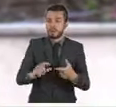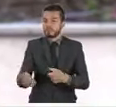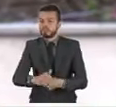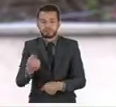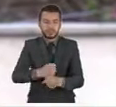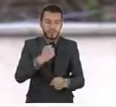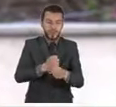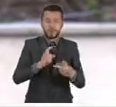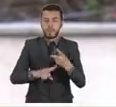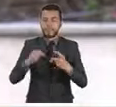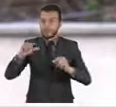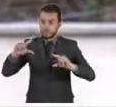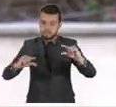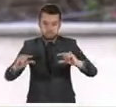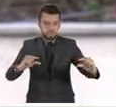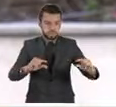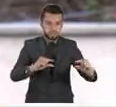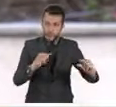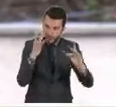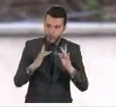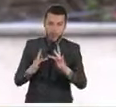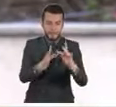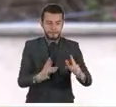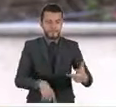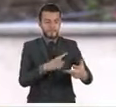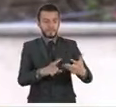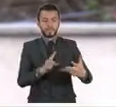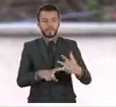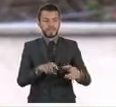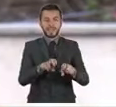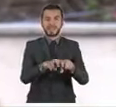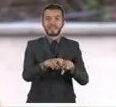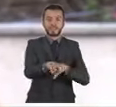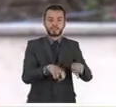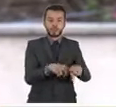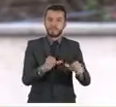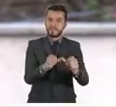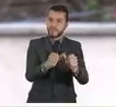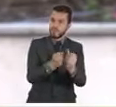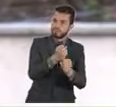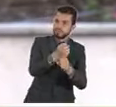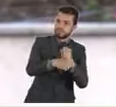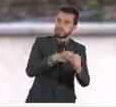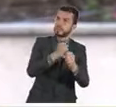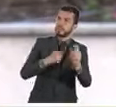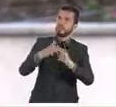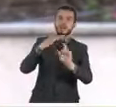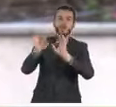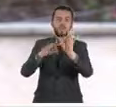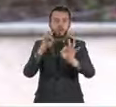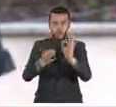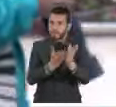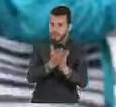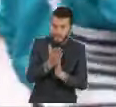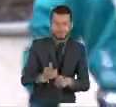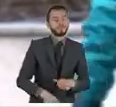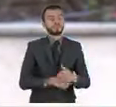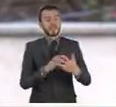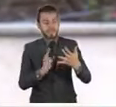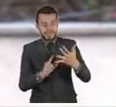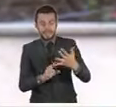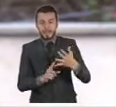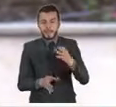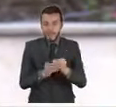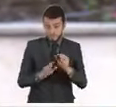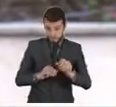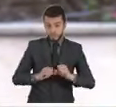integrado tarifariamente, transporte sostenible, con la mirada tanto desde la perspectiva de Bogotá